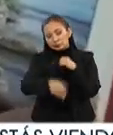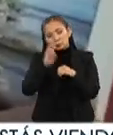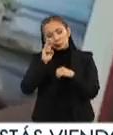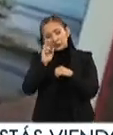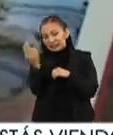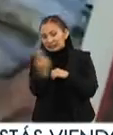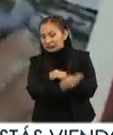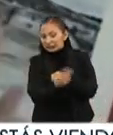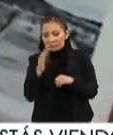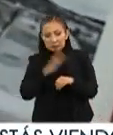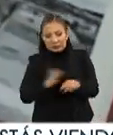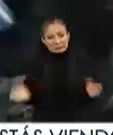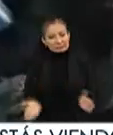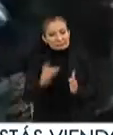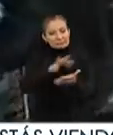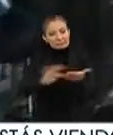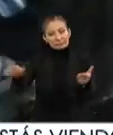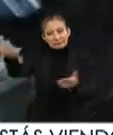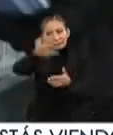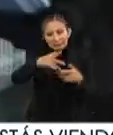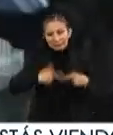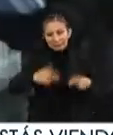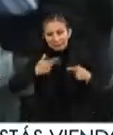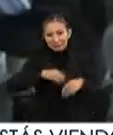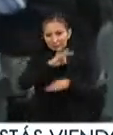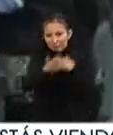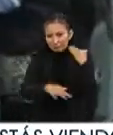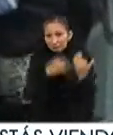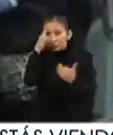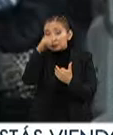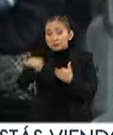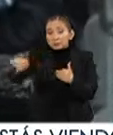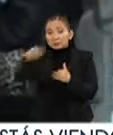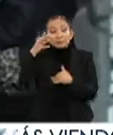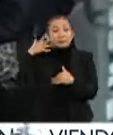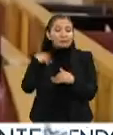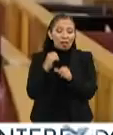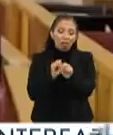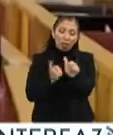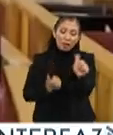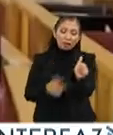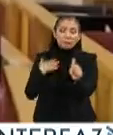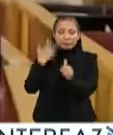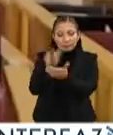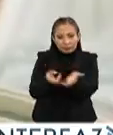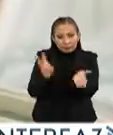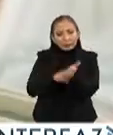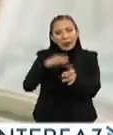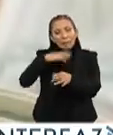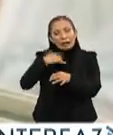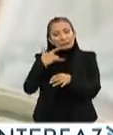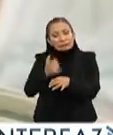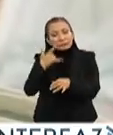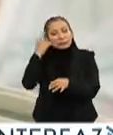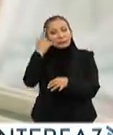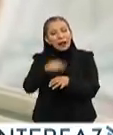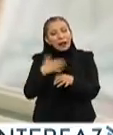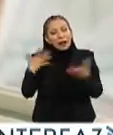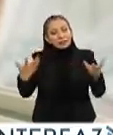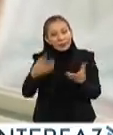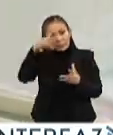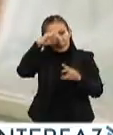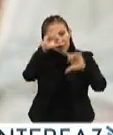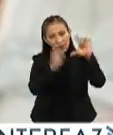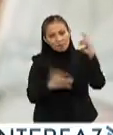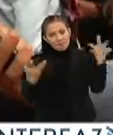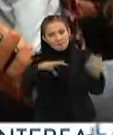la importancia de fomentar la lectura entre la población en general, para que frente a los rezagos se multipliquen los esfuerzos para construir un país